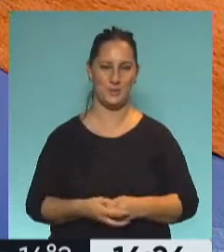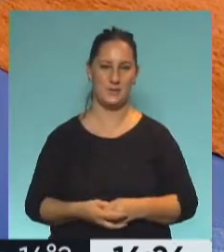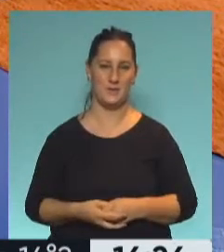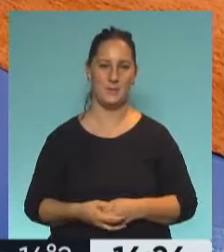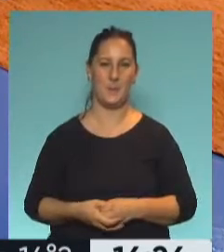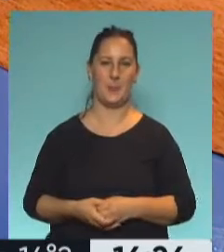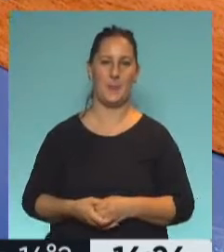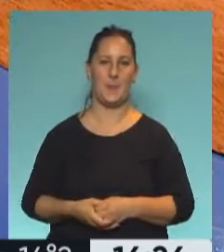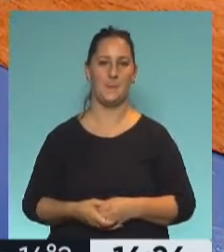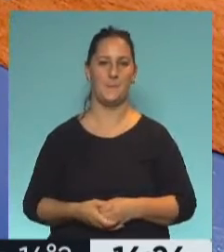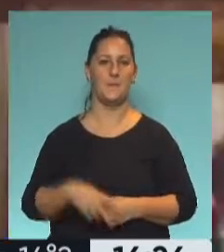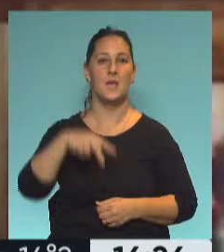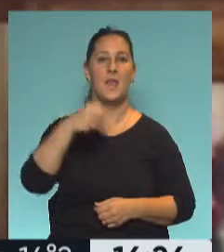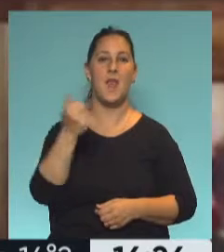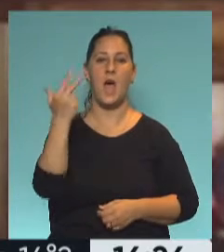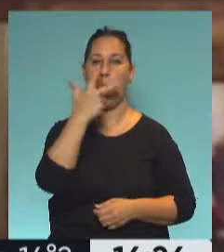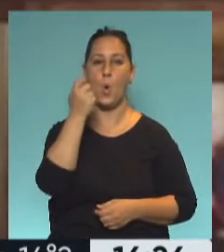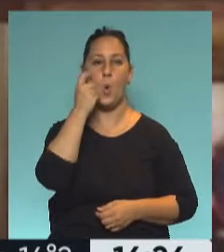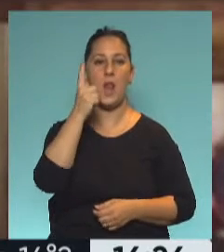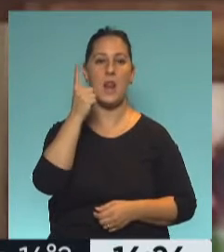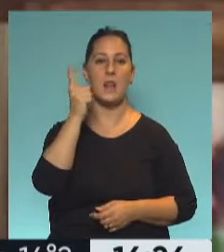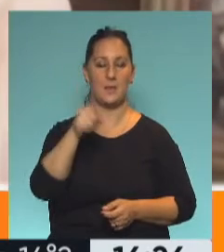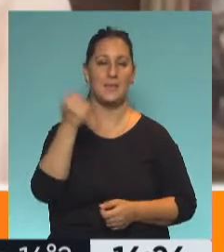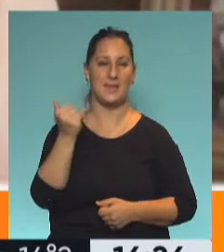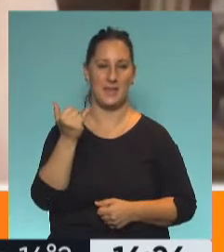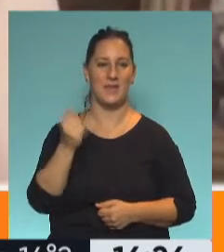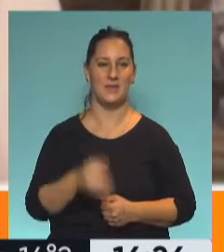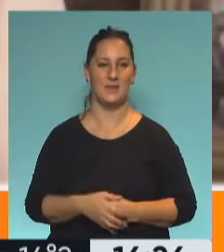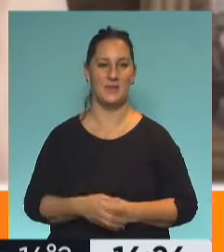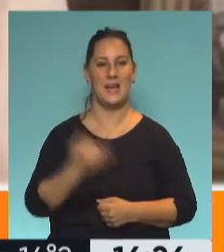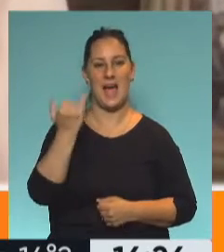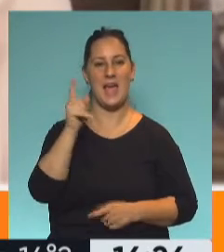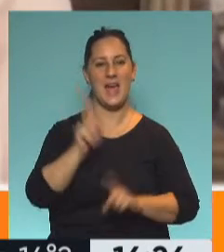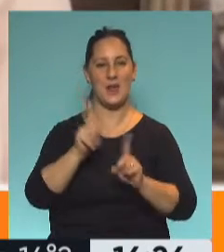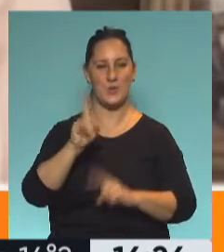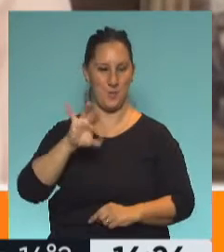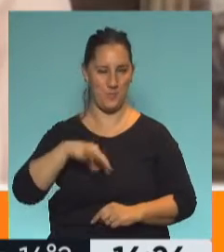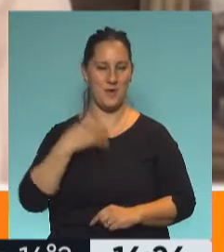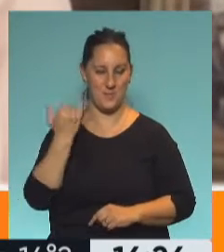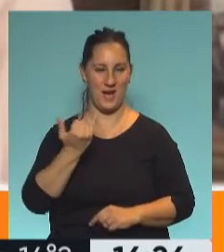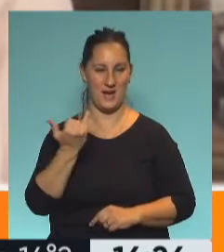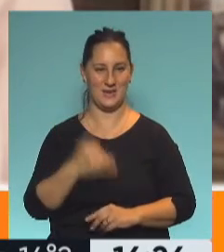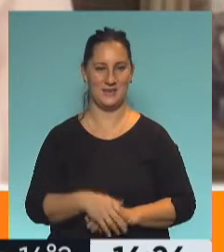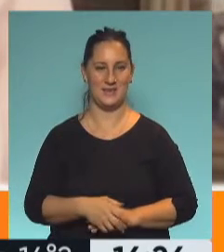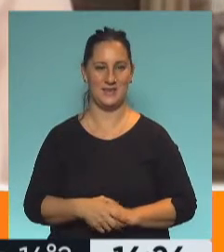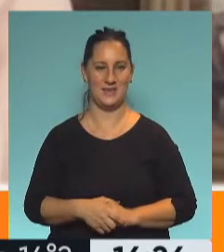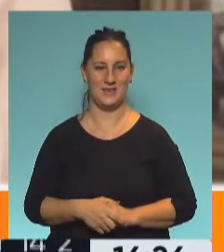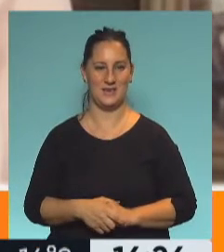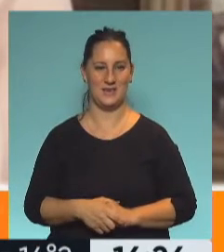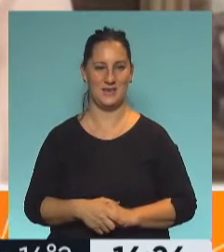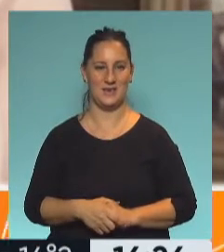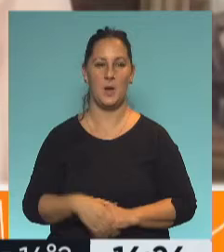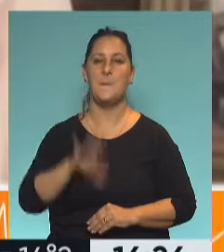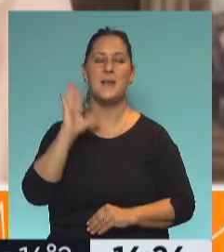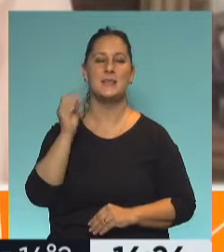Bueno, Nahuel también tiene, ¿no? Nahuel. Y yo tengo también ahí algunos premios, pero bueno, nada, lo